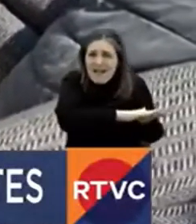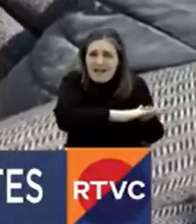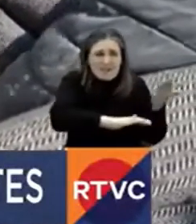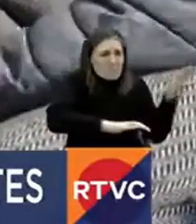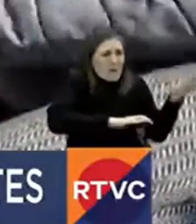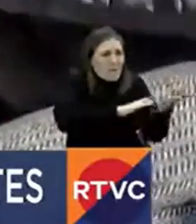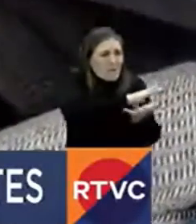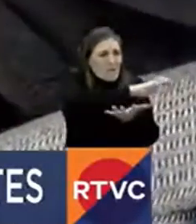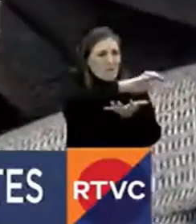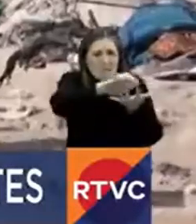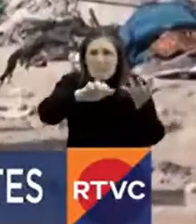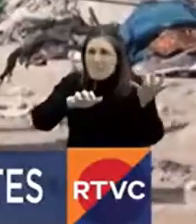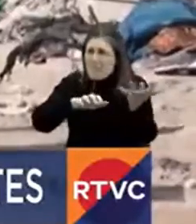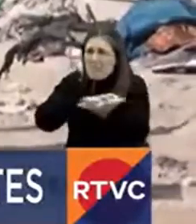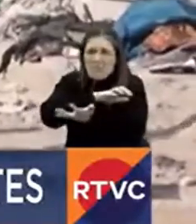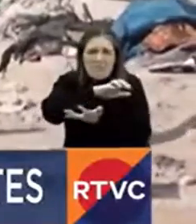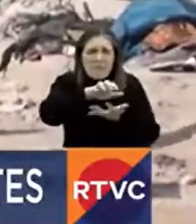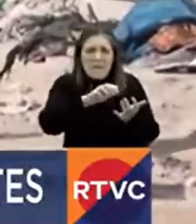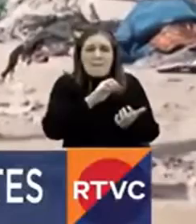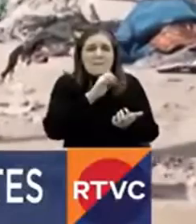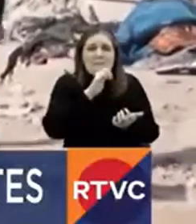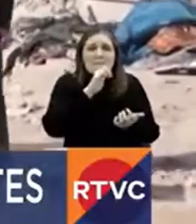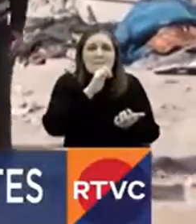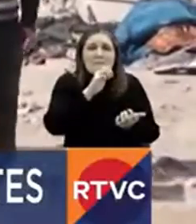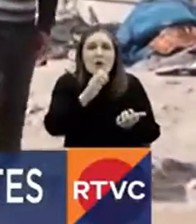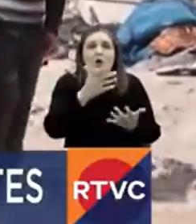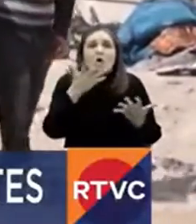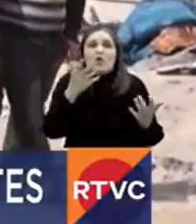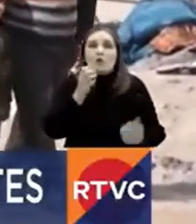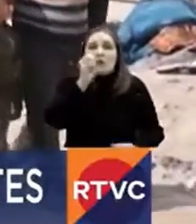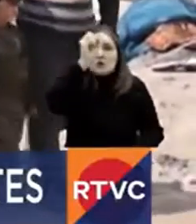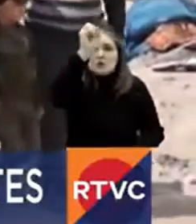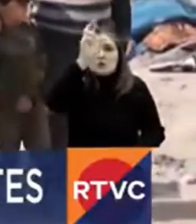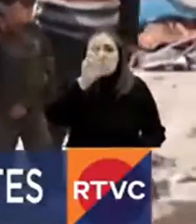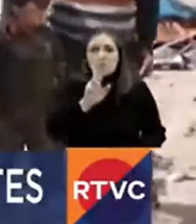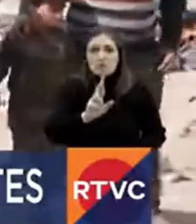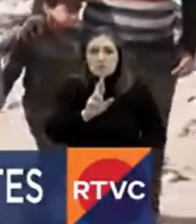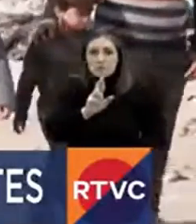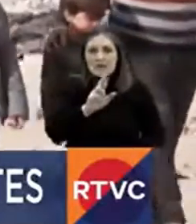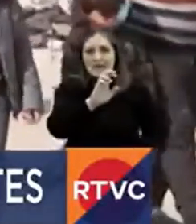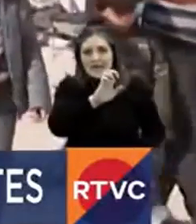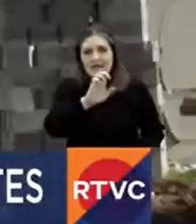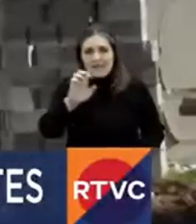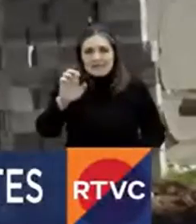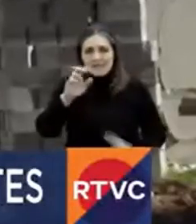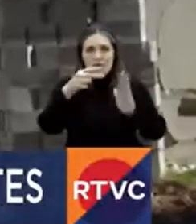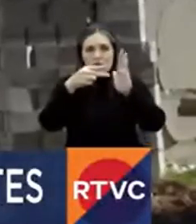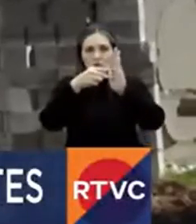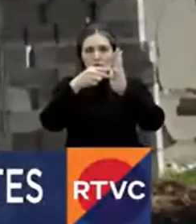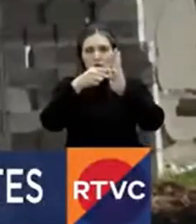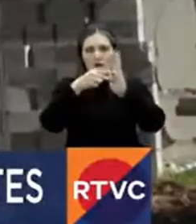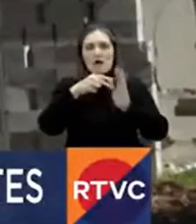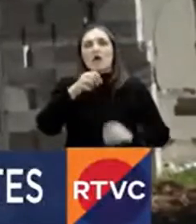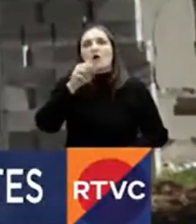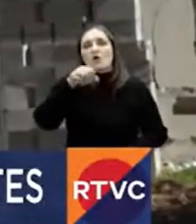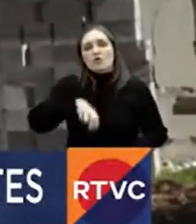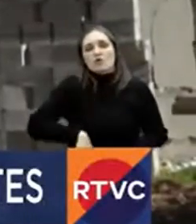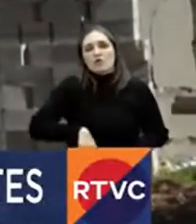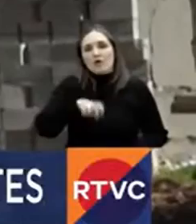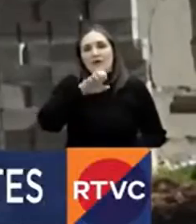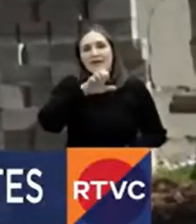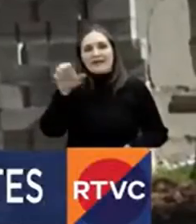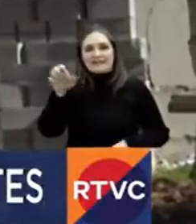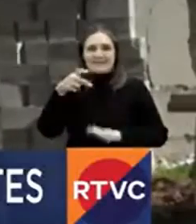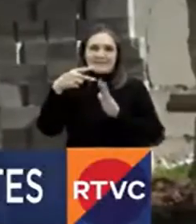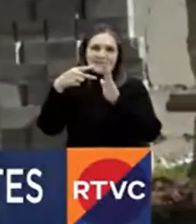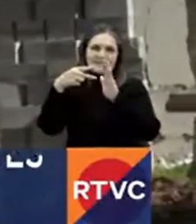caótico hábitat que es hoy día la esquina sureste turca y la noreste siria por los terremotos que la sacudió 11 días